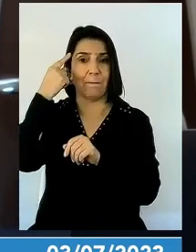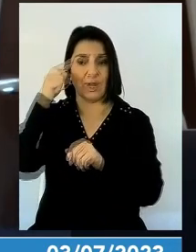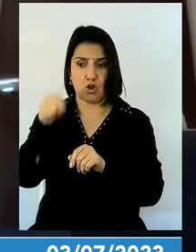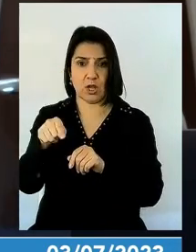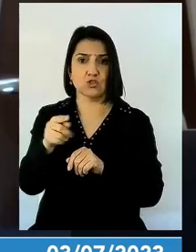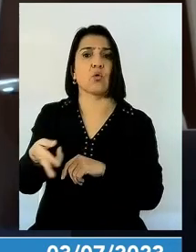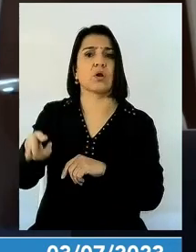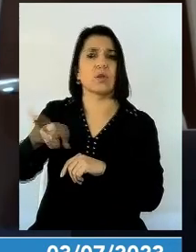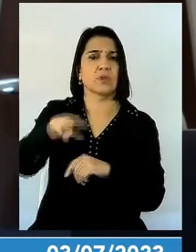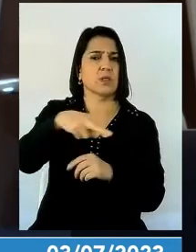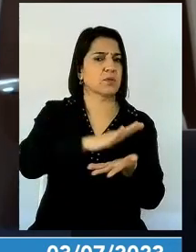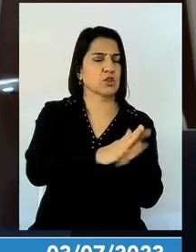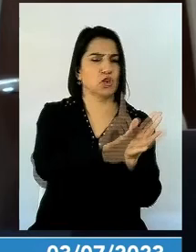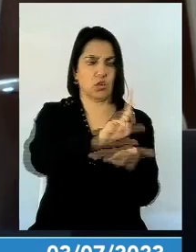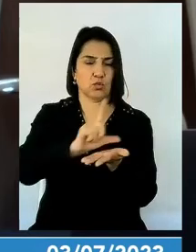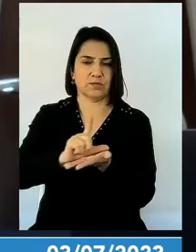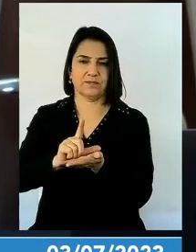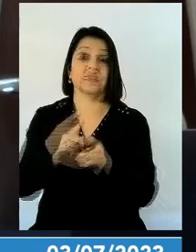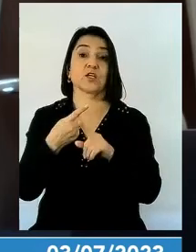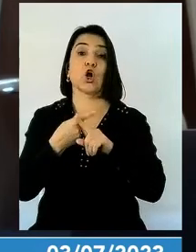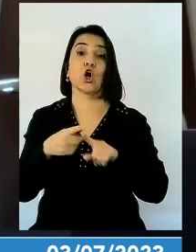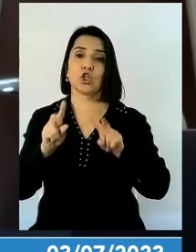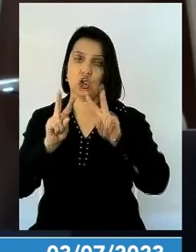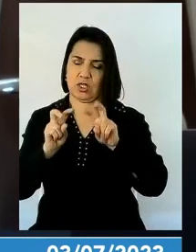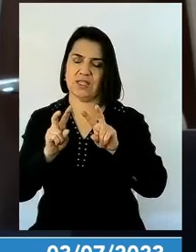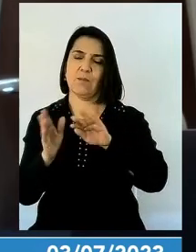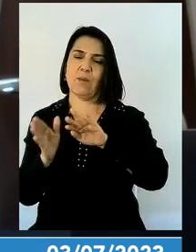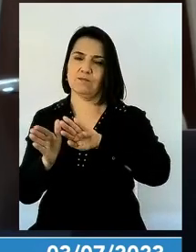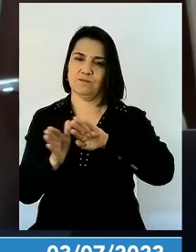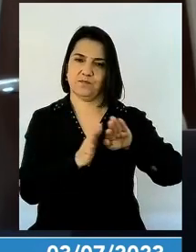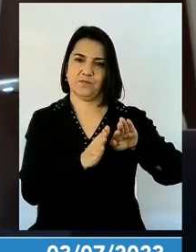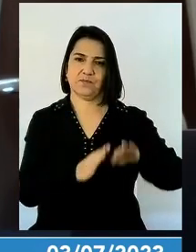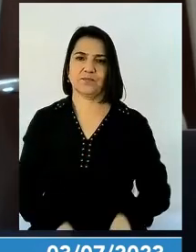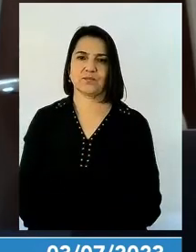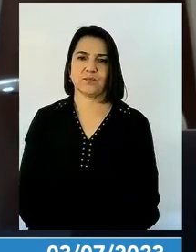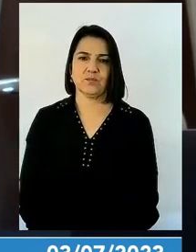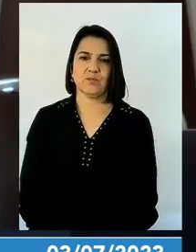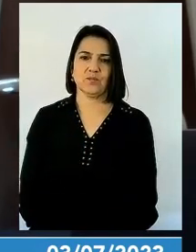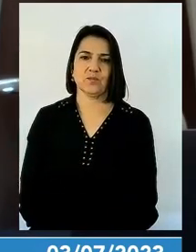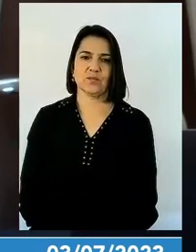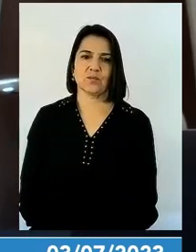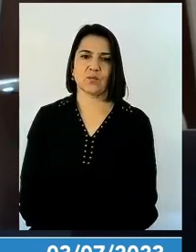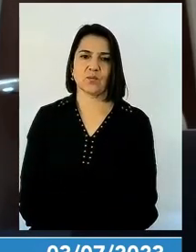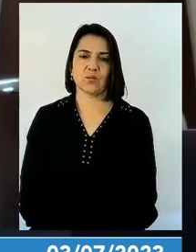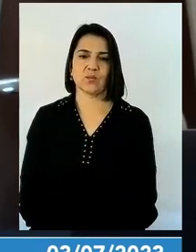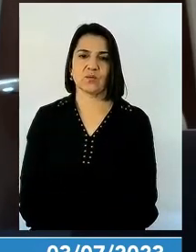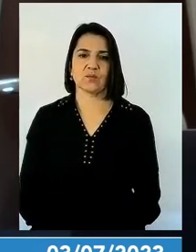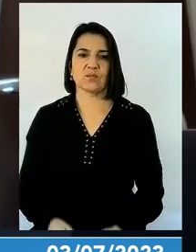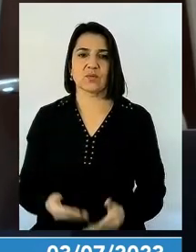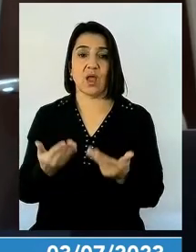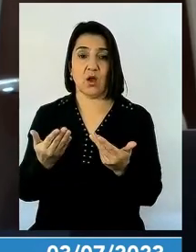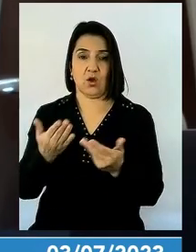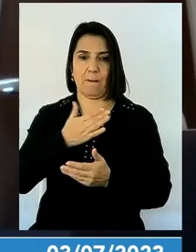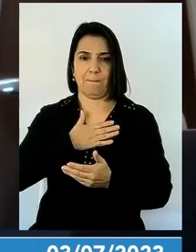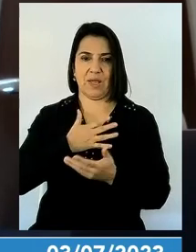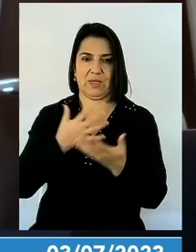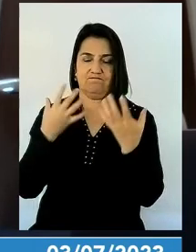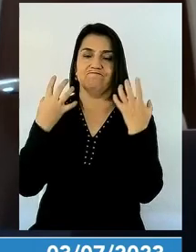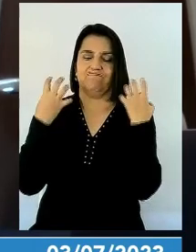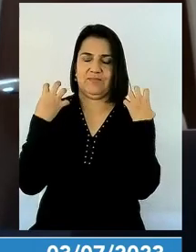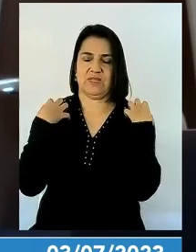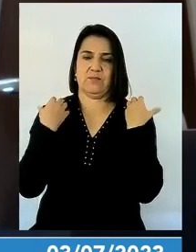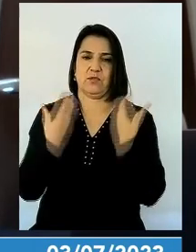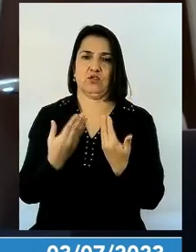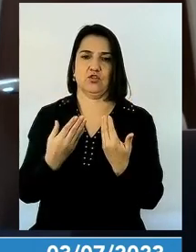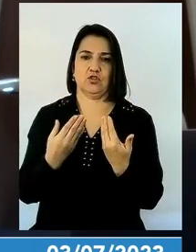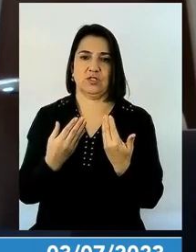Cambiando de tema y pasando, digamos, a la parte que me atañe respecto, digamos, a la vulneración de derechos de